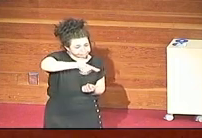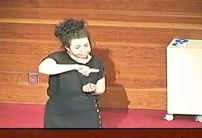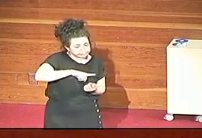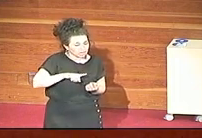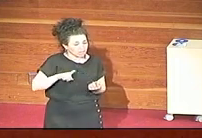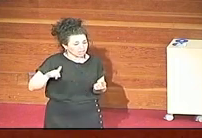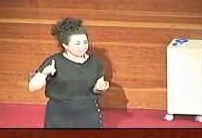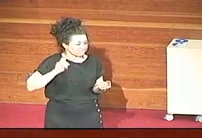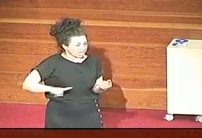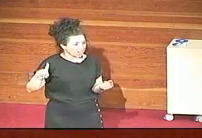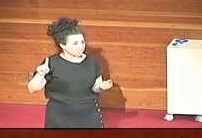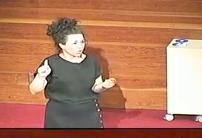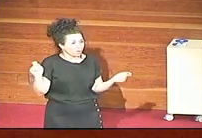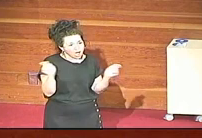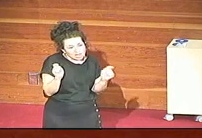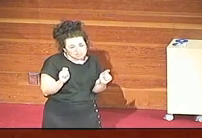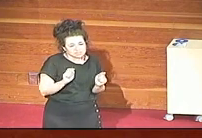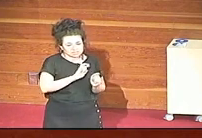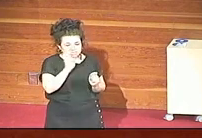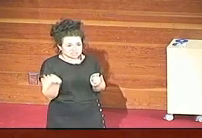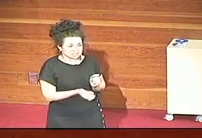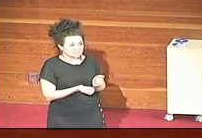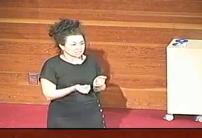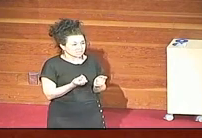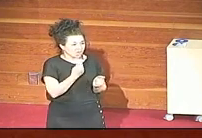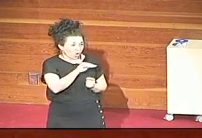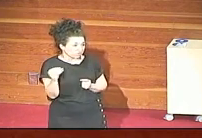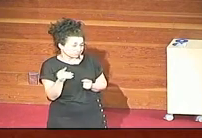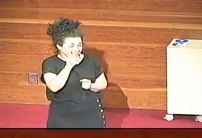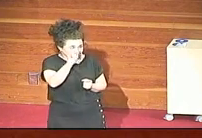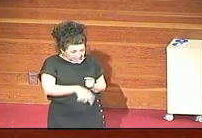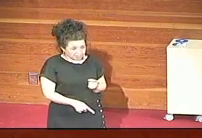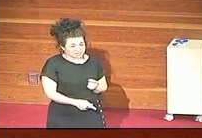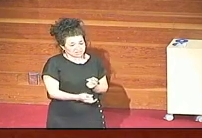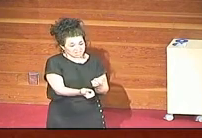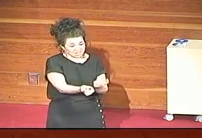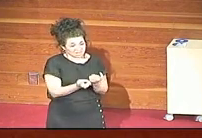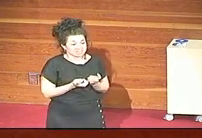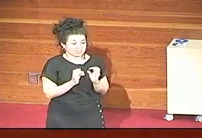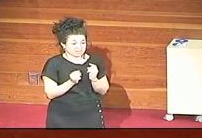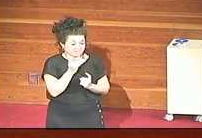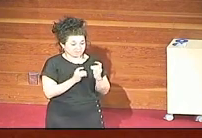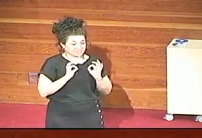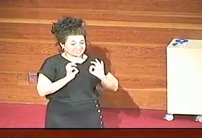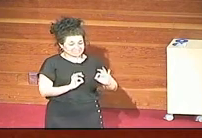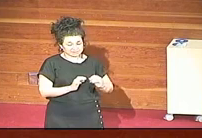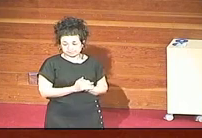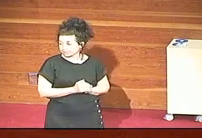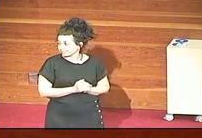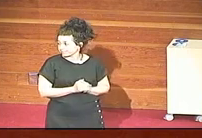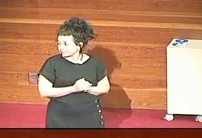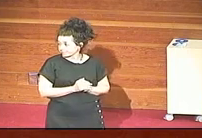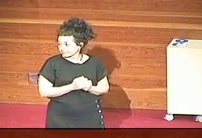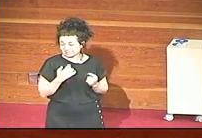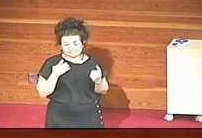alertas de lo que sea bueno pues por los chavales pues también reciben información así entonces bueno pues